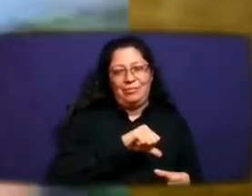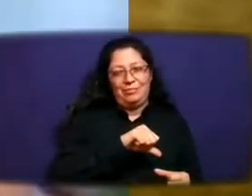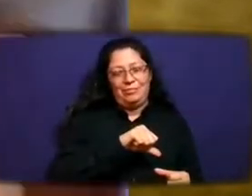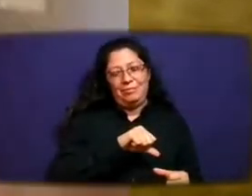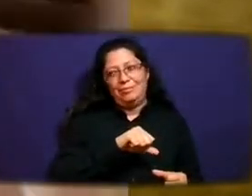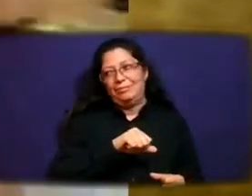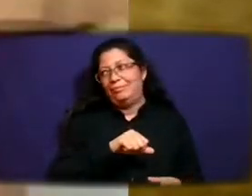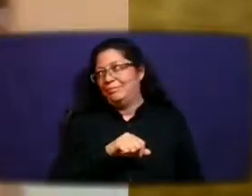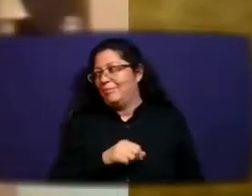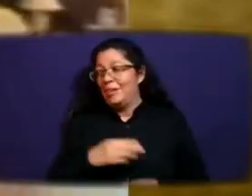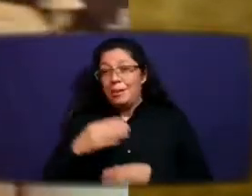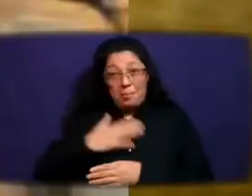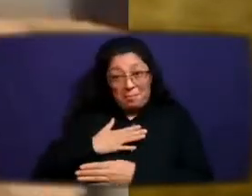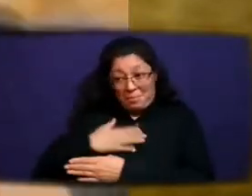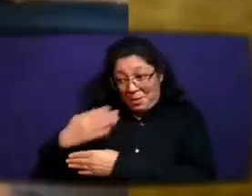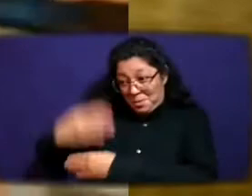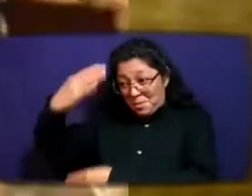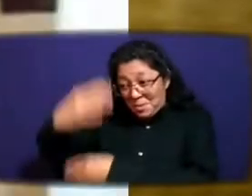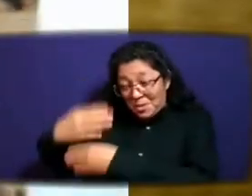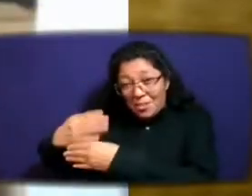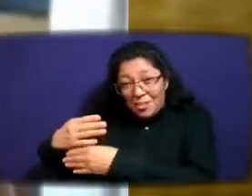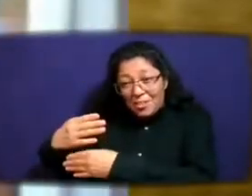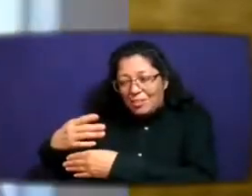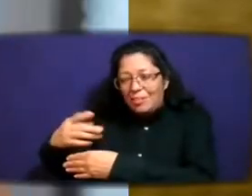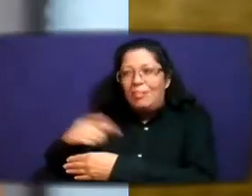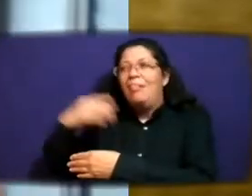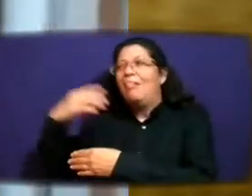Siempre hay una fiesta afuera.